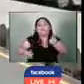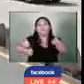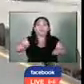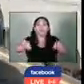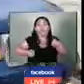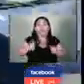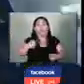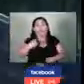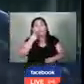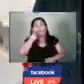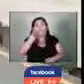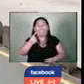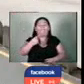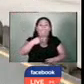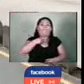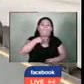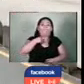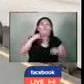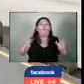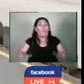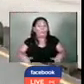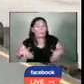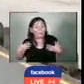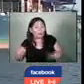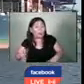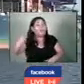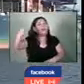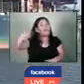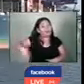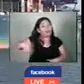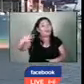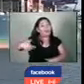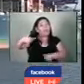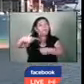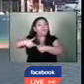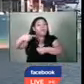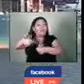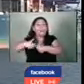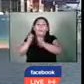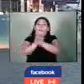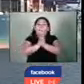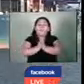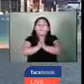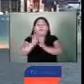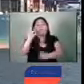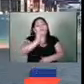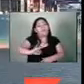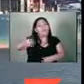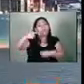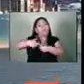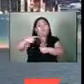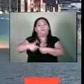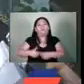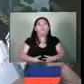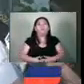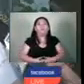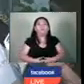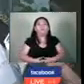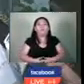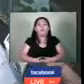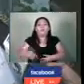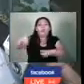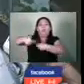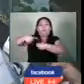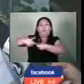avecinan un panorama complicado debido a las alzas en los combustibles y por ello solicitan la estabilización en los precios. El